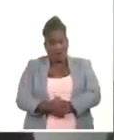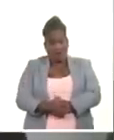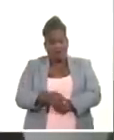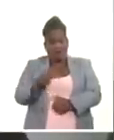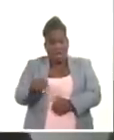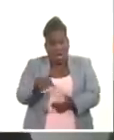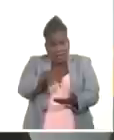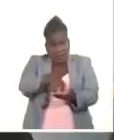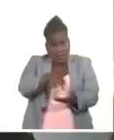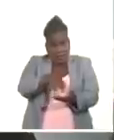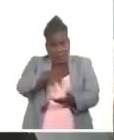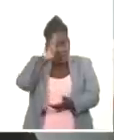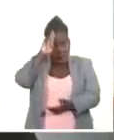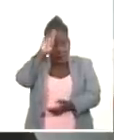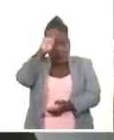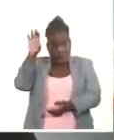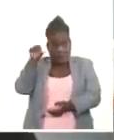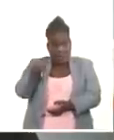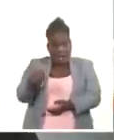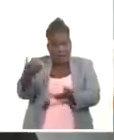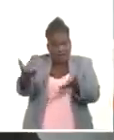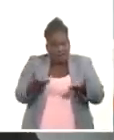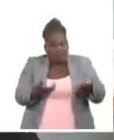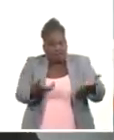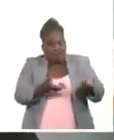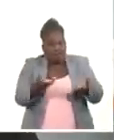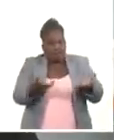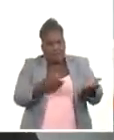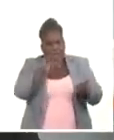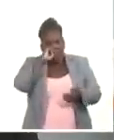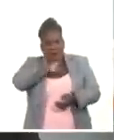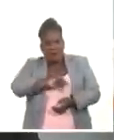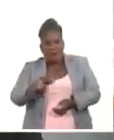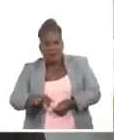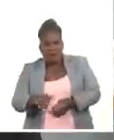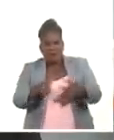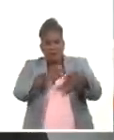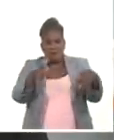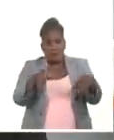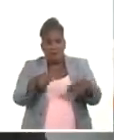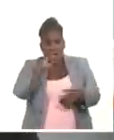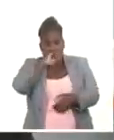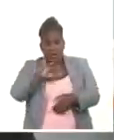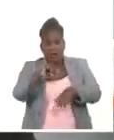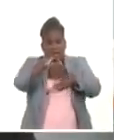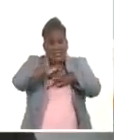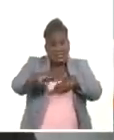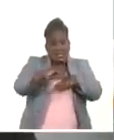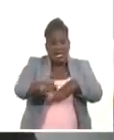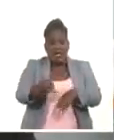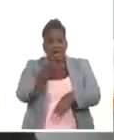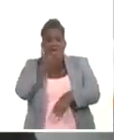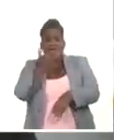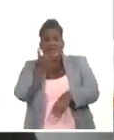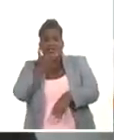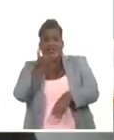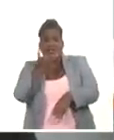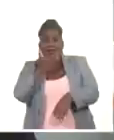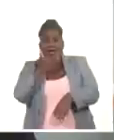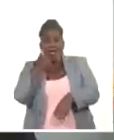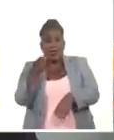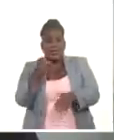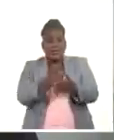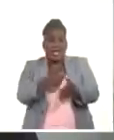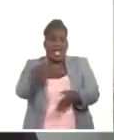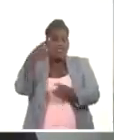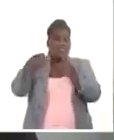que ha recibido en las últimas horas la mayor cantidad de pequeños lesionados como consecuencia del accidente